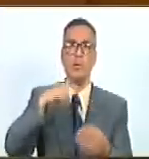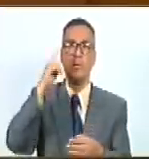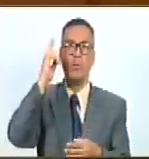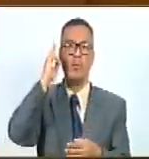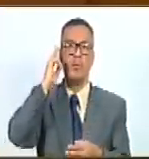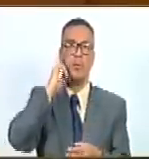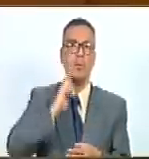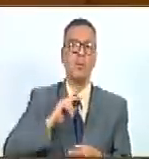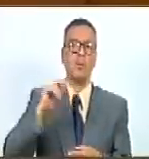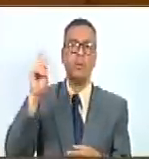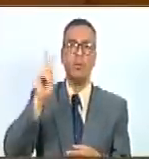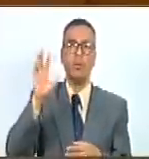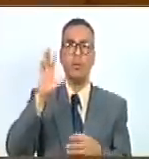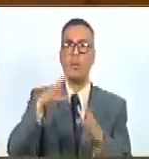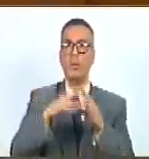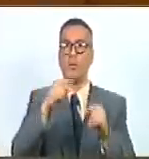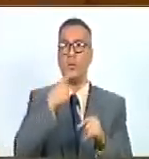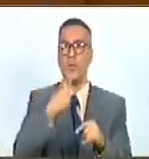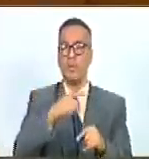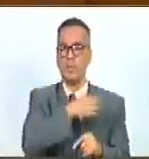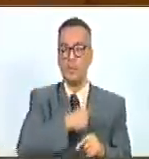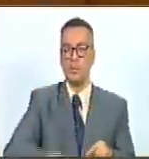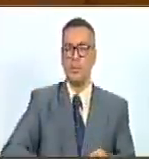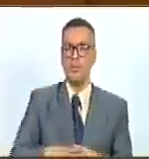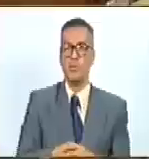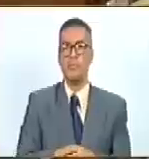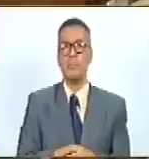Bolivariana es todo señor Presidente